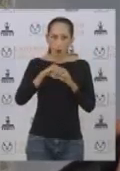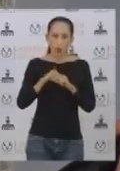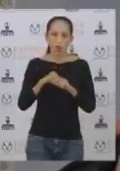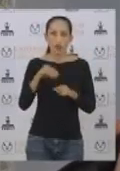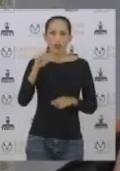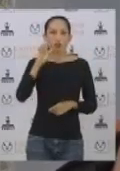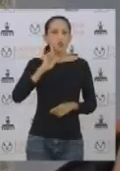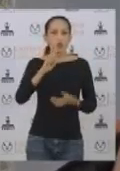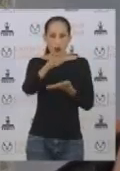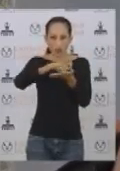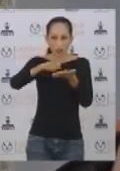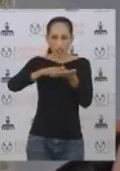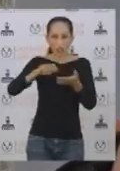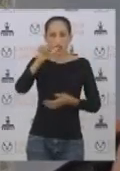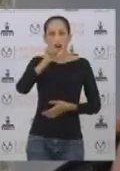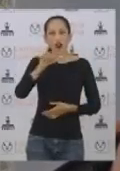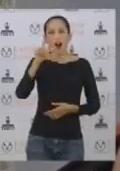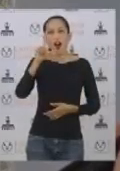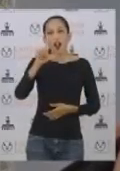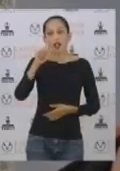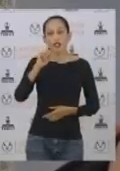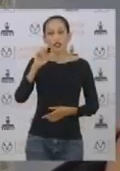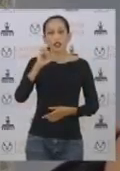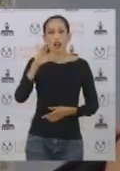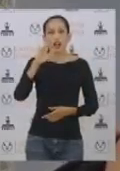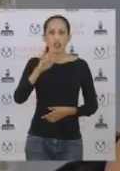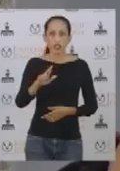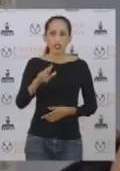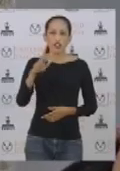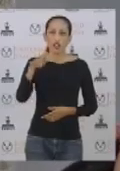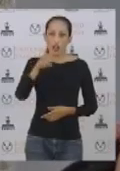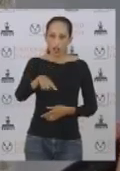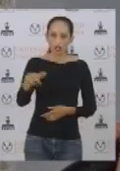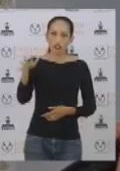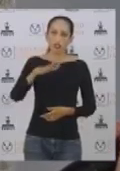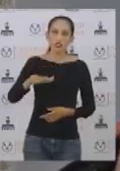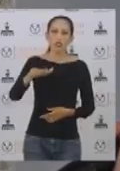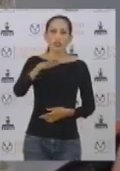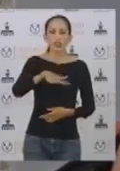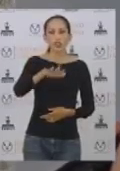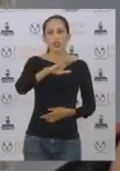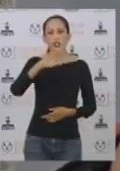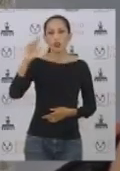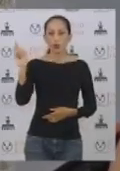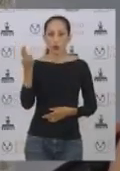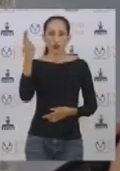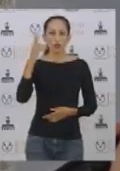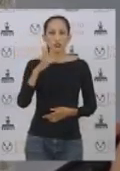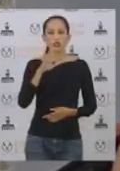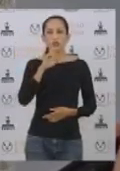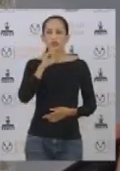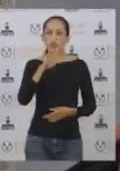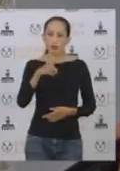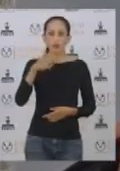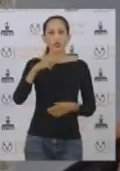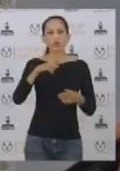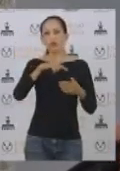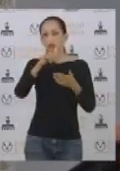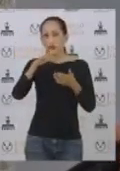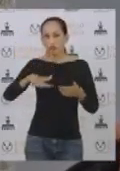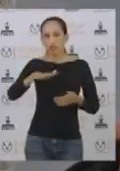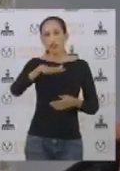estará presentando en diferentes facultades y unidades académicas de nuestra universidad. Uh-huh. Vamos a estar en